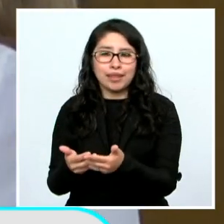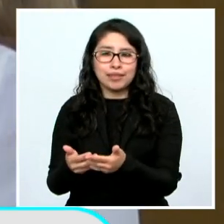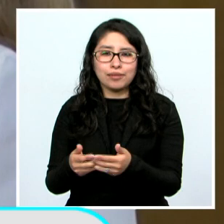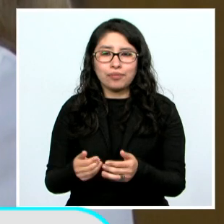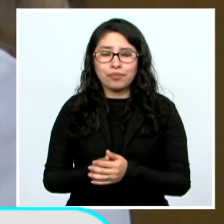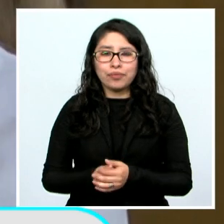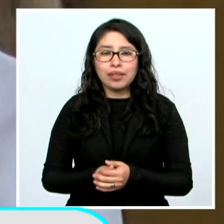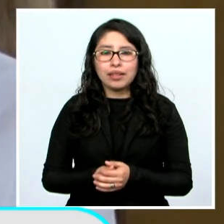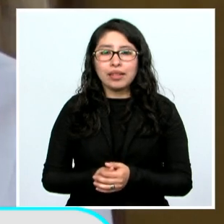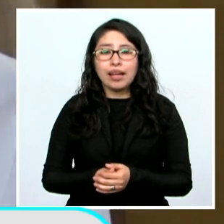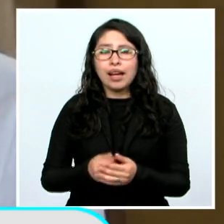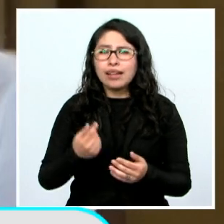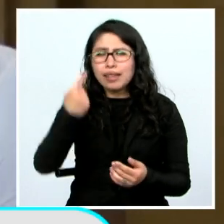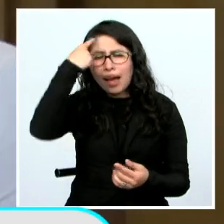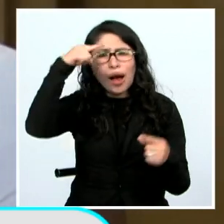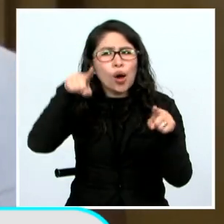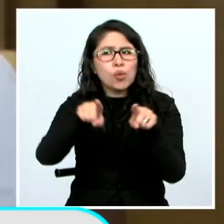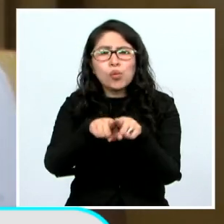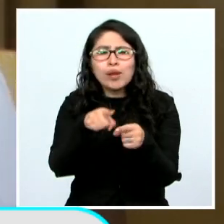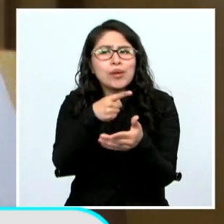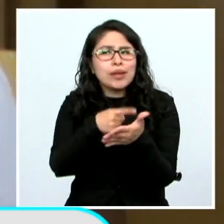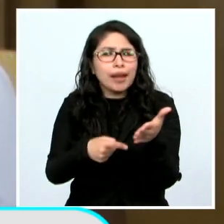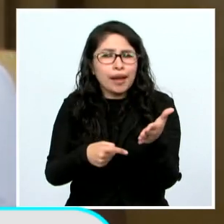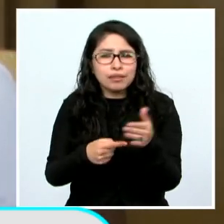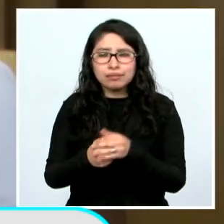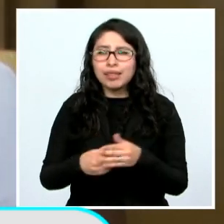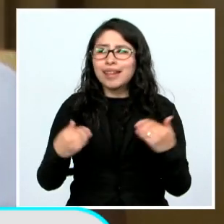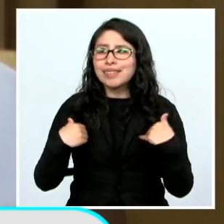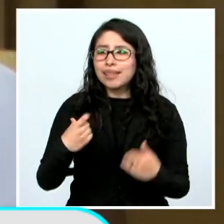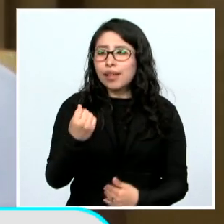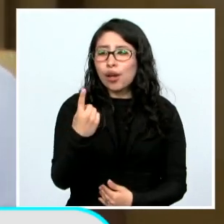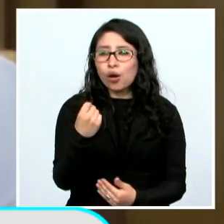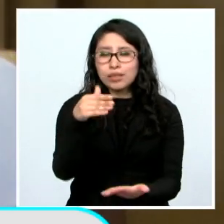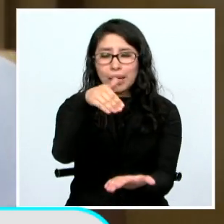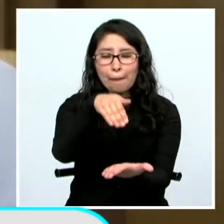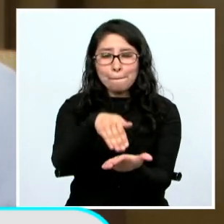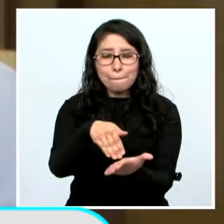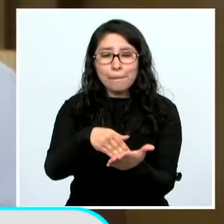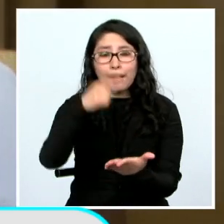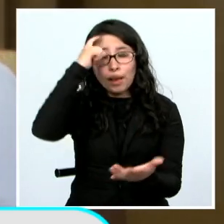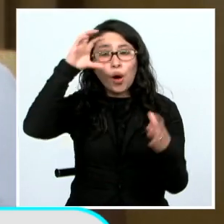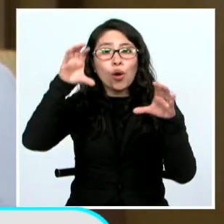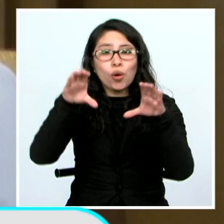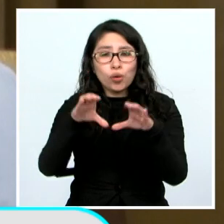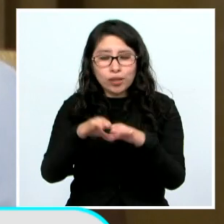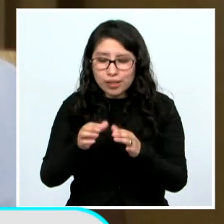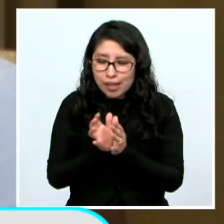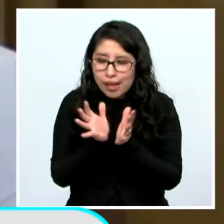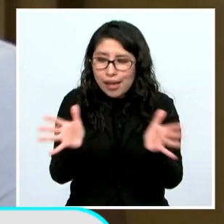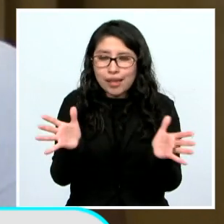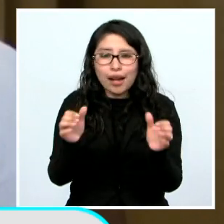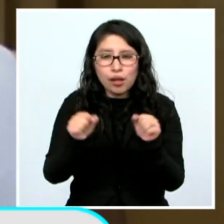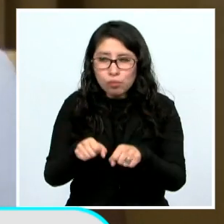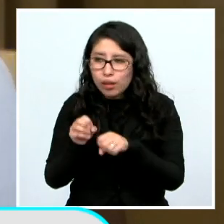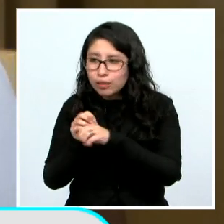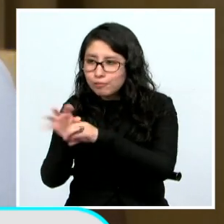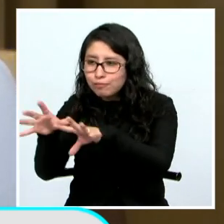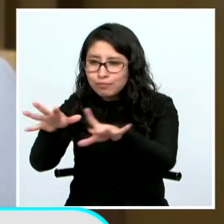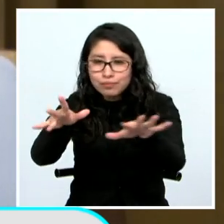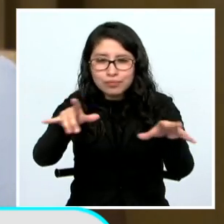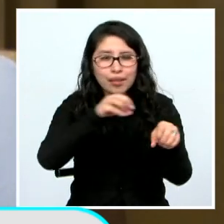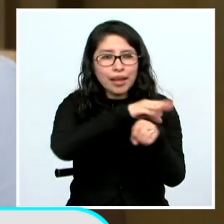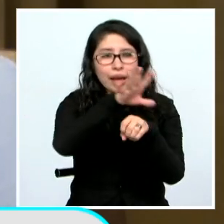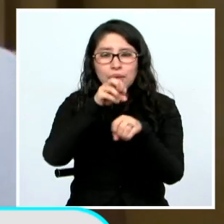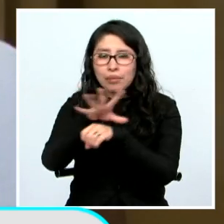resto, los 7.000 empleos, son los puestos en salud para los profesionales y que puedan atender a las familias y a los bolivianos que así